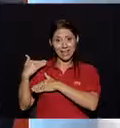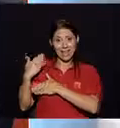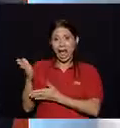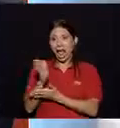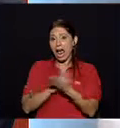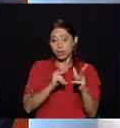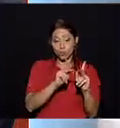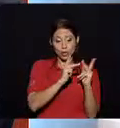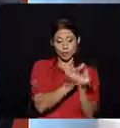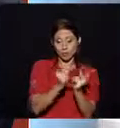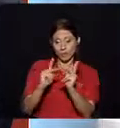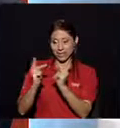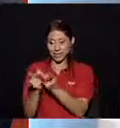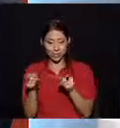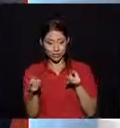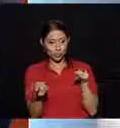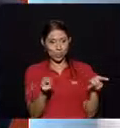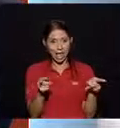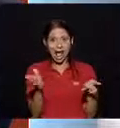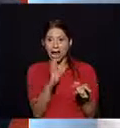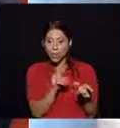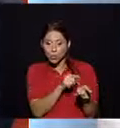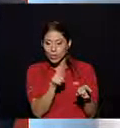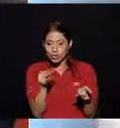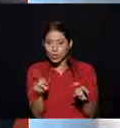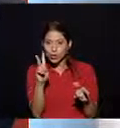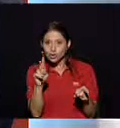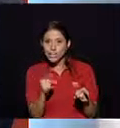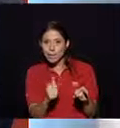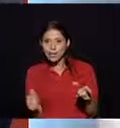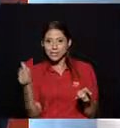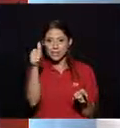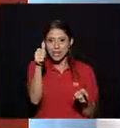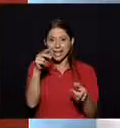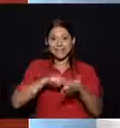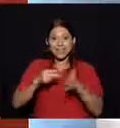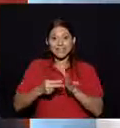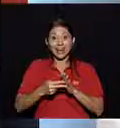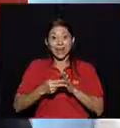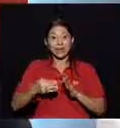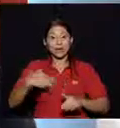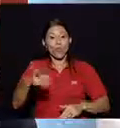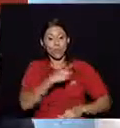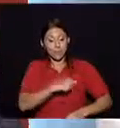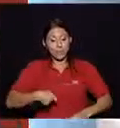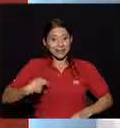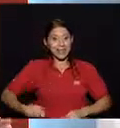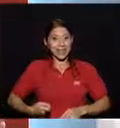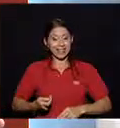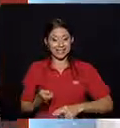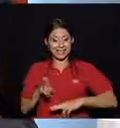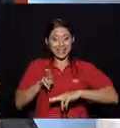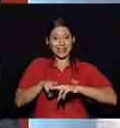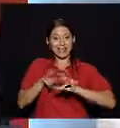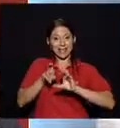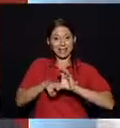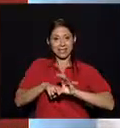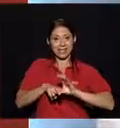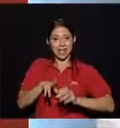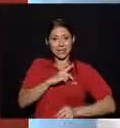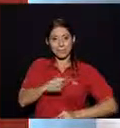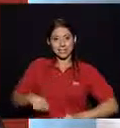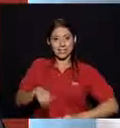90, algunos de los partidos, generalmente el partido que estaba en el gobierno, tenía mayoría. Y eso significaba que cuando el presidente se sentaba en la silla presidencial